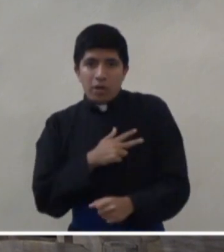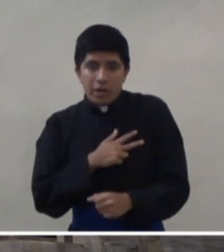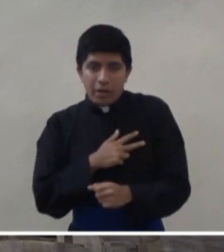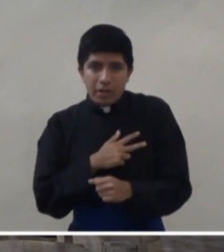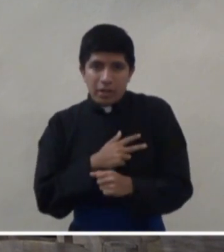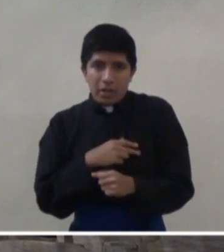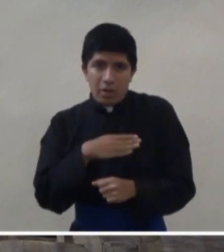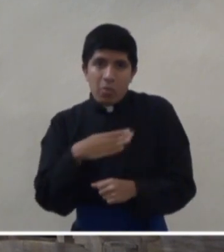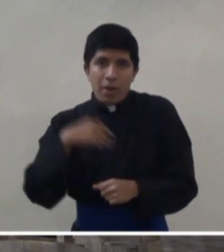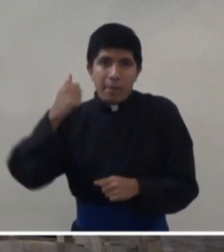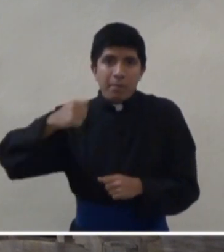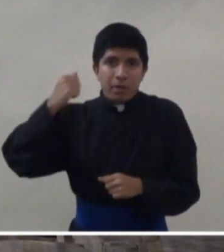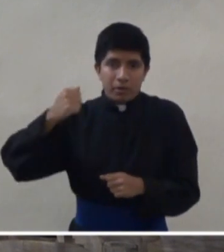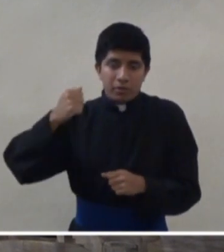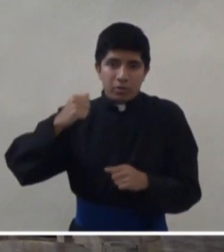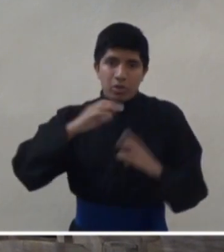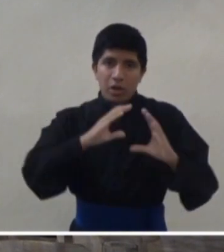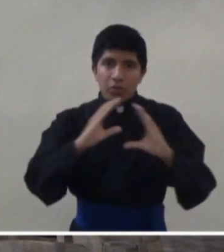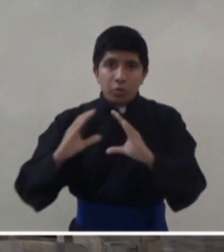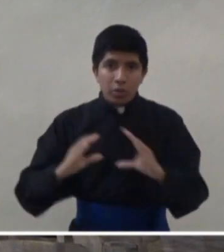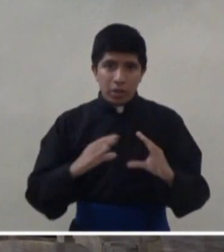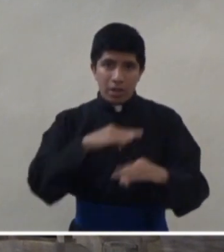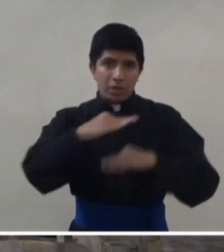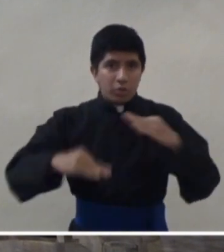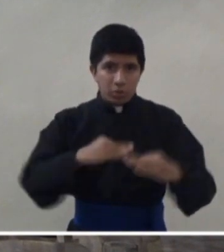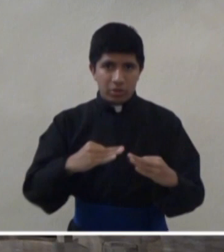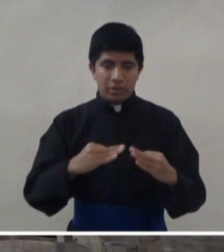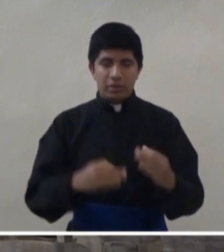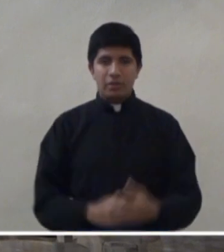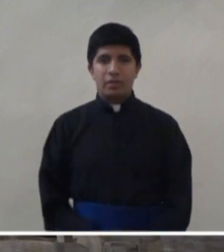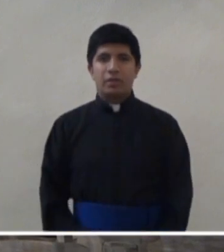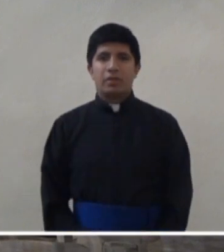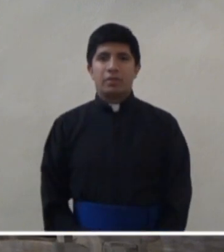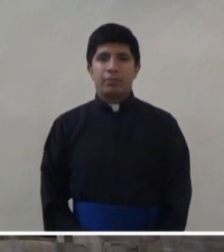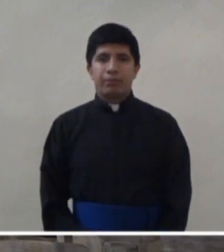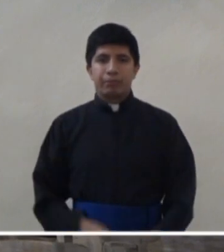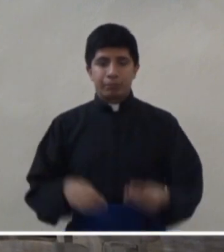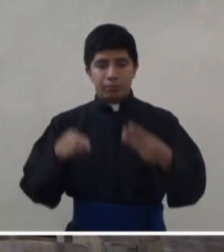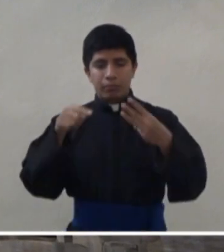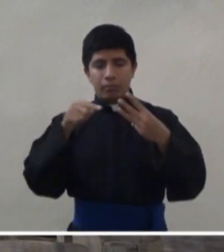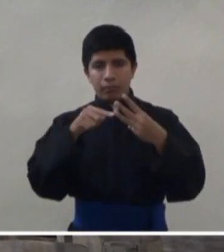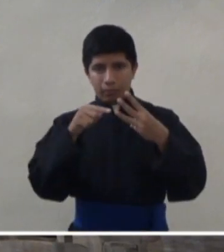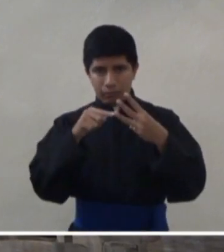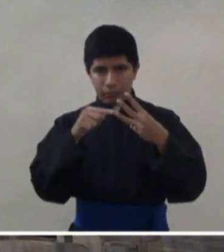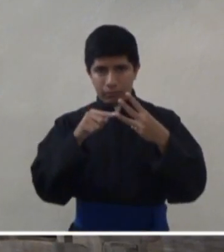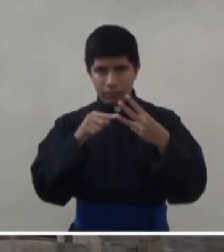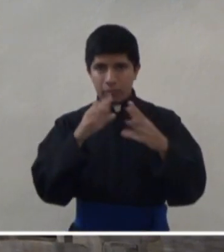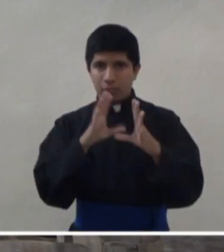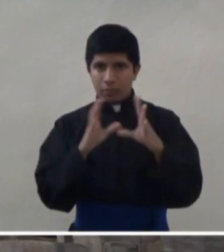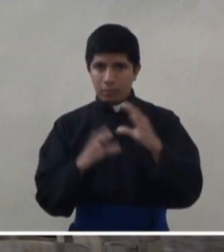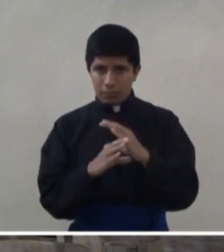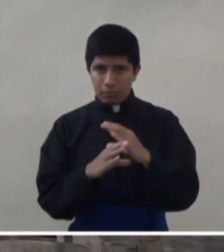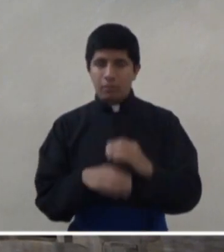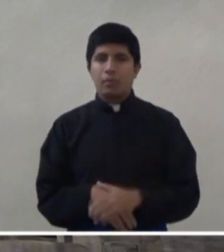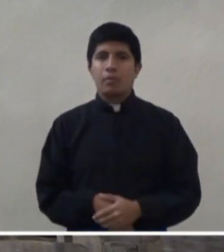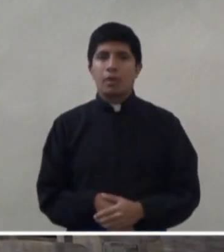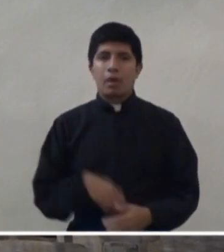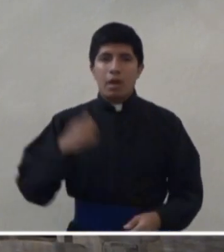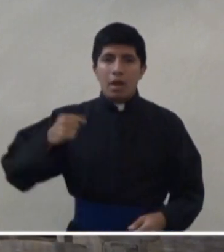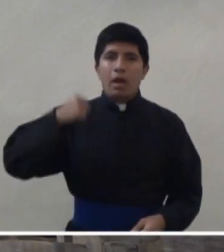verdaderamente cuidar a sus ovejas. Y la tercera nota, el